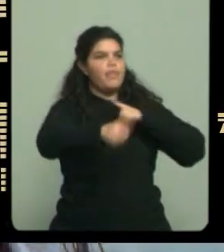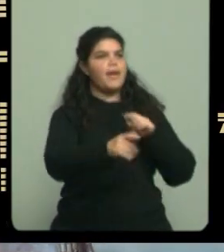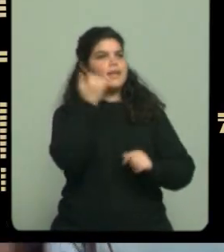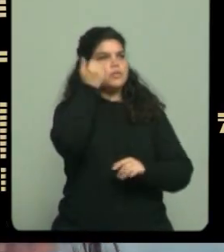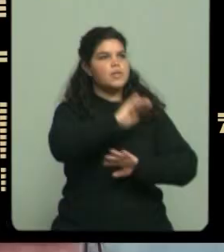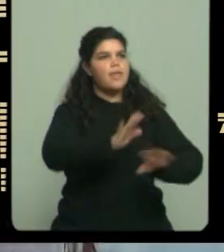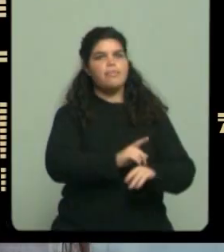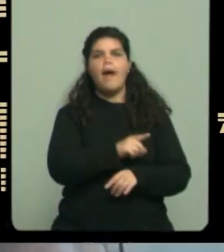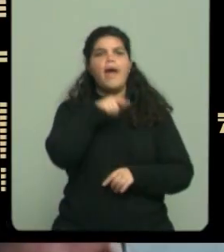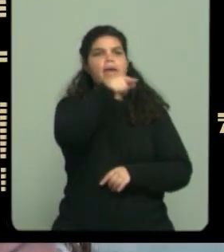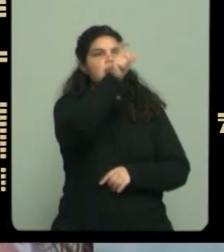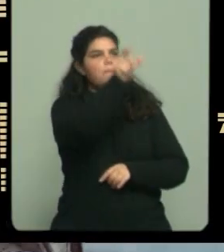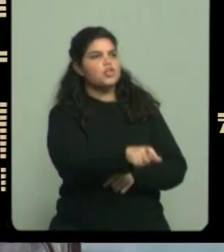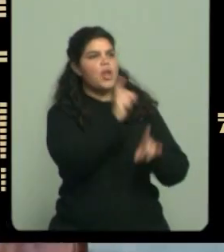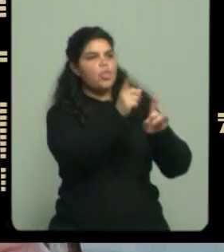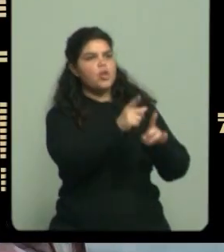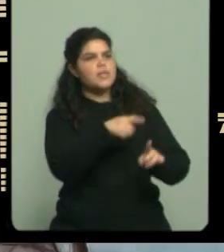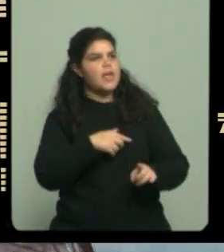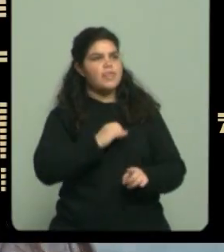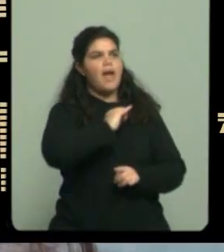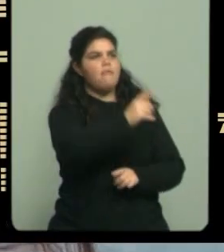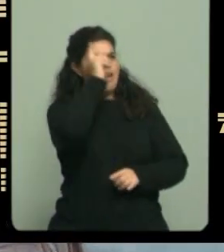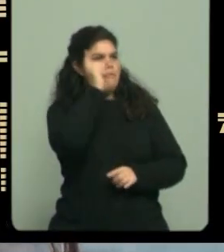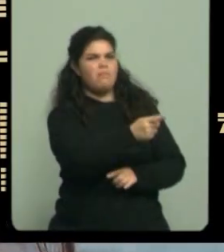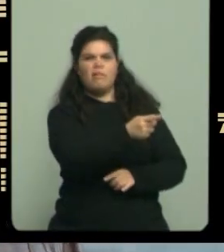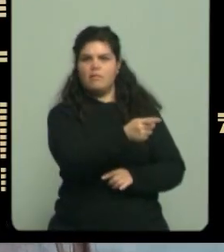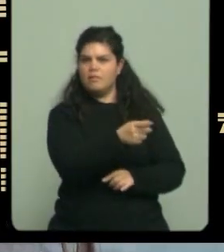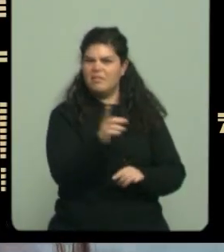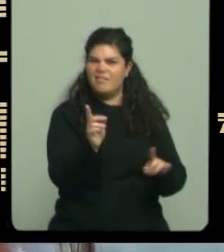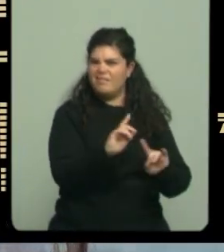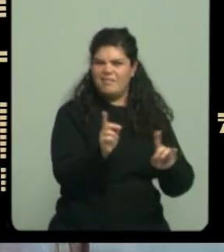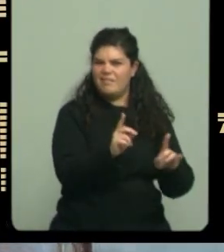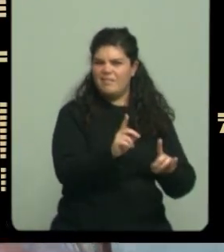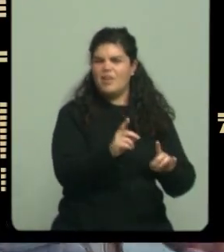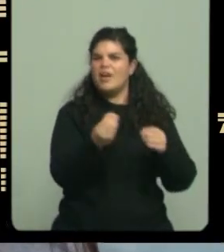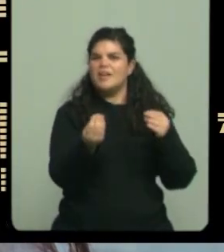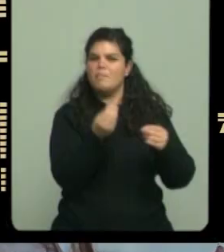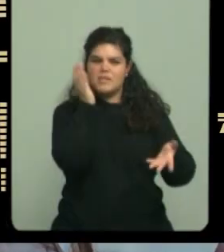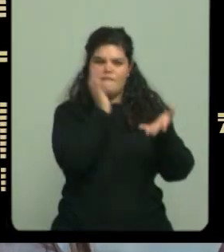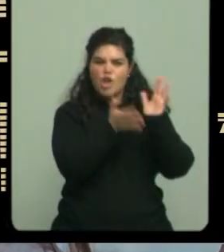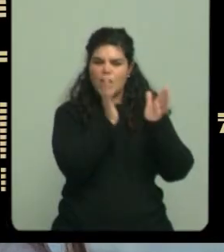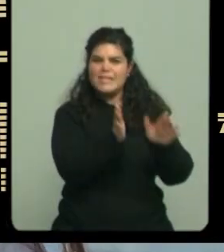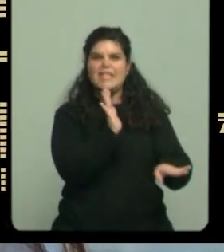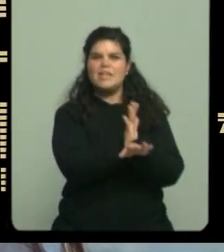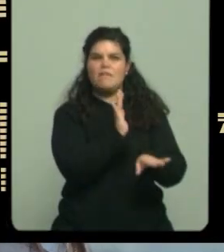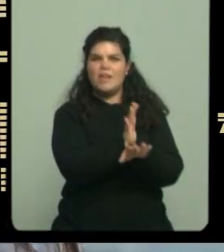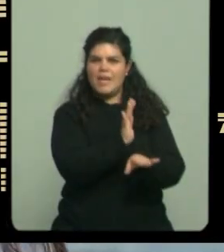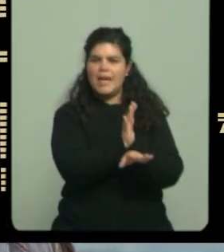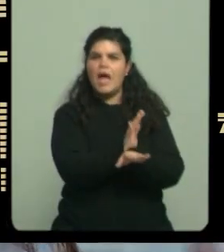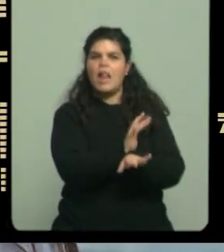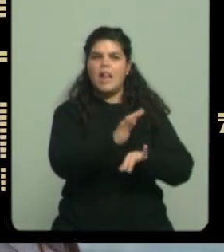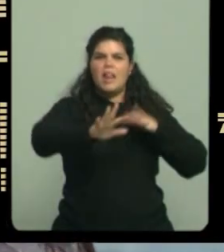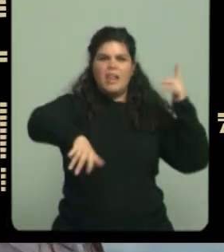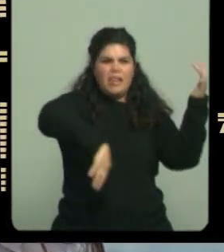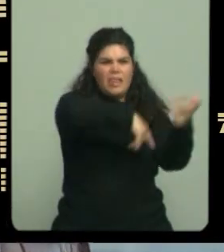vamos a tal docente a señalarlo, a denunciarlo, porque eso, a ver, la violencia genera una bomba expansiva en todos los ámbitos, o